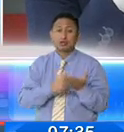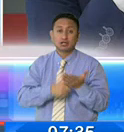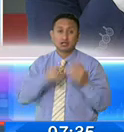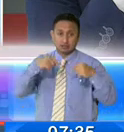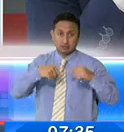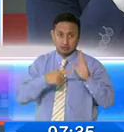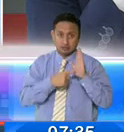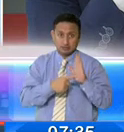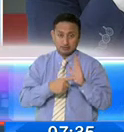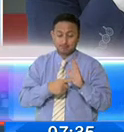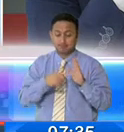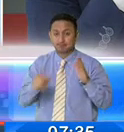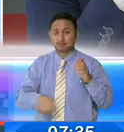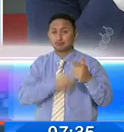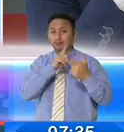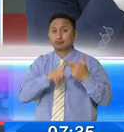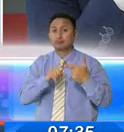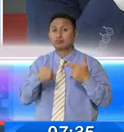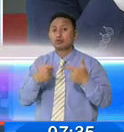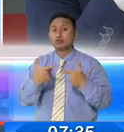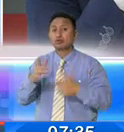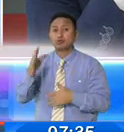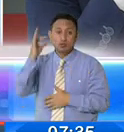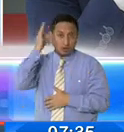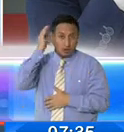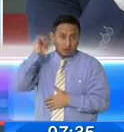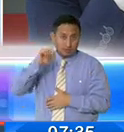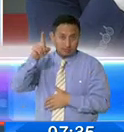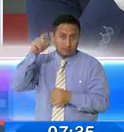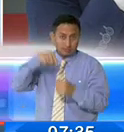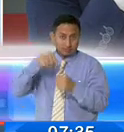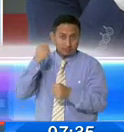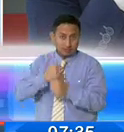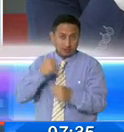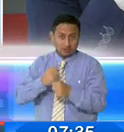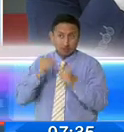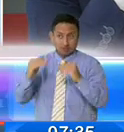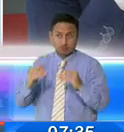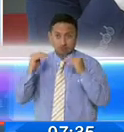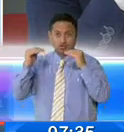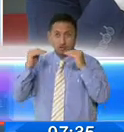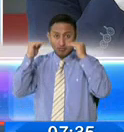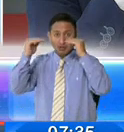En segundo lugar, ¿cómo logramos que las mujeres accedan a puestos más altos de trabajo?